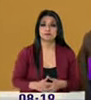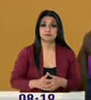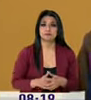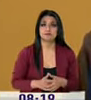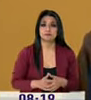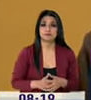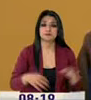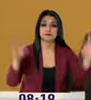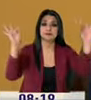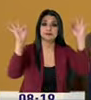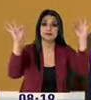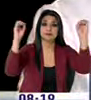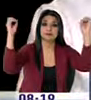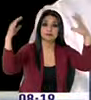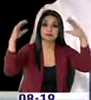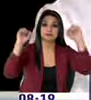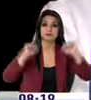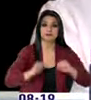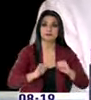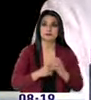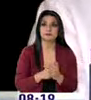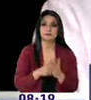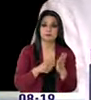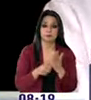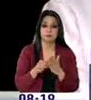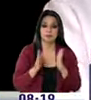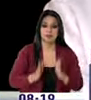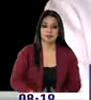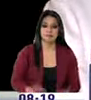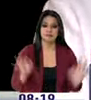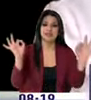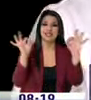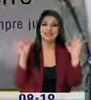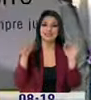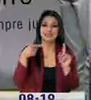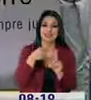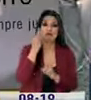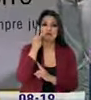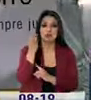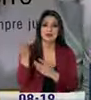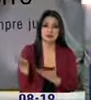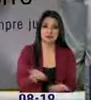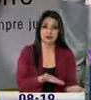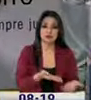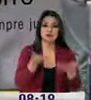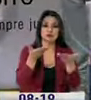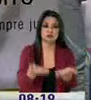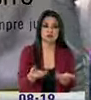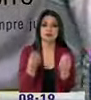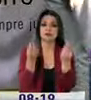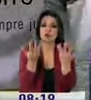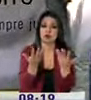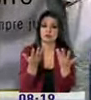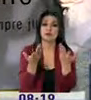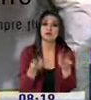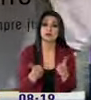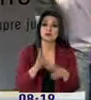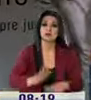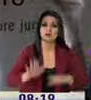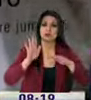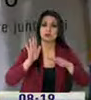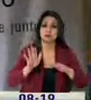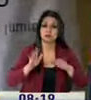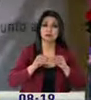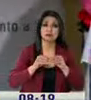la energía eléctrica. La ministra de Electricidad, Elsie Parodi, encabezó el evento de entrega de esta obra y ratificó su compromiso